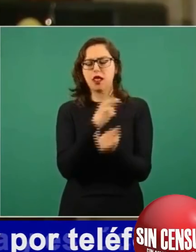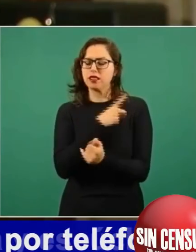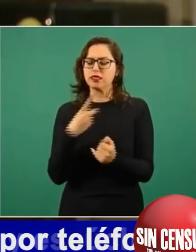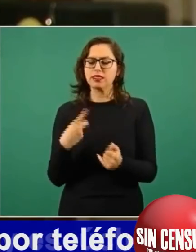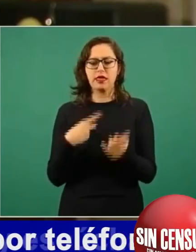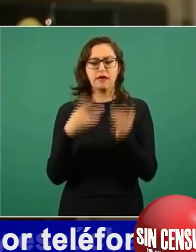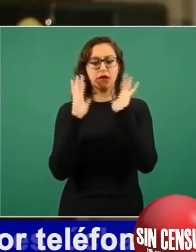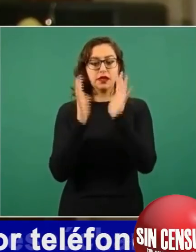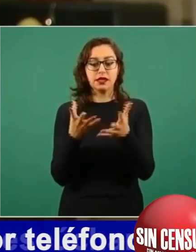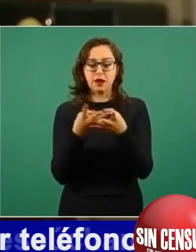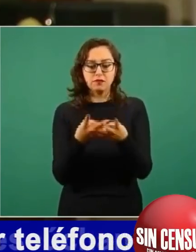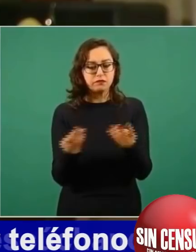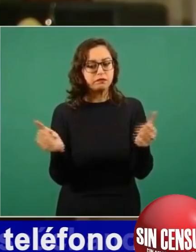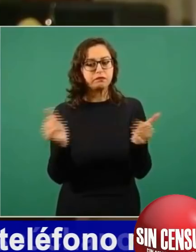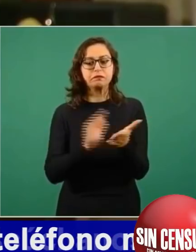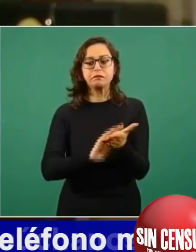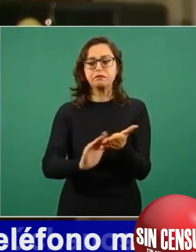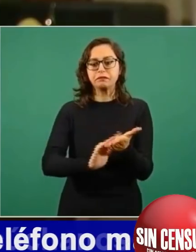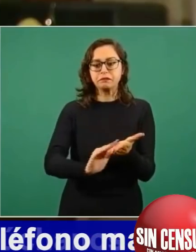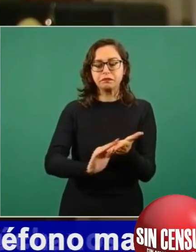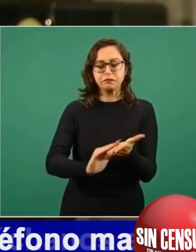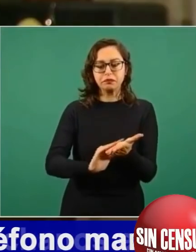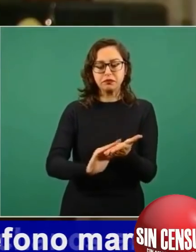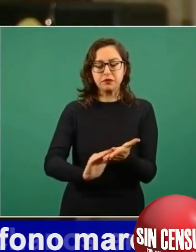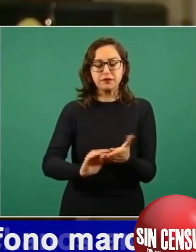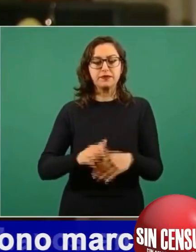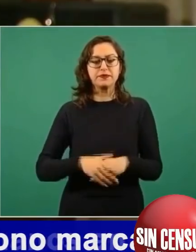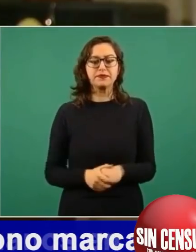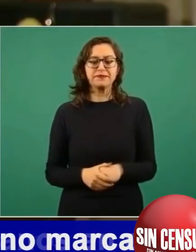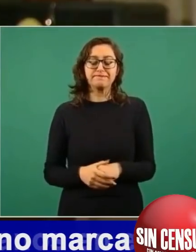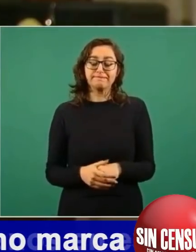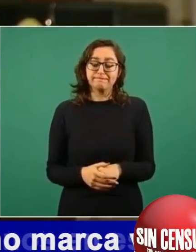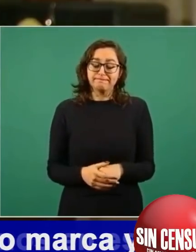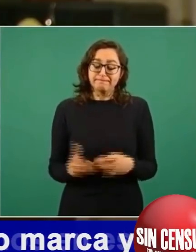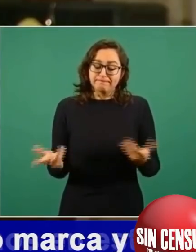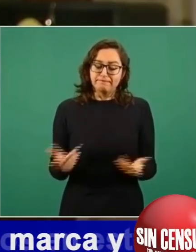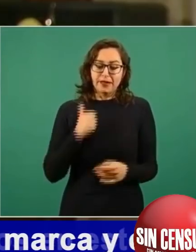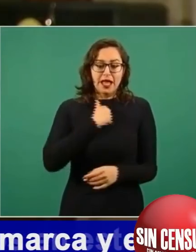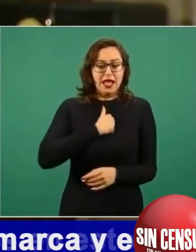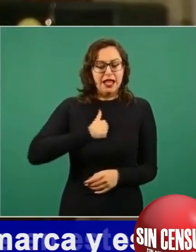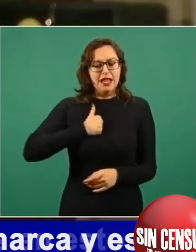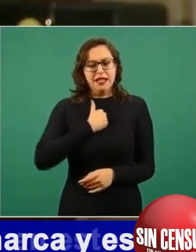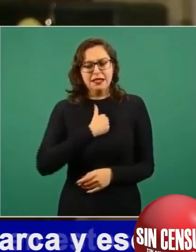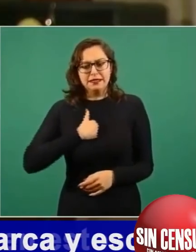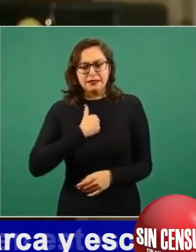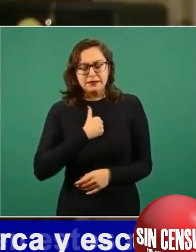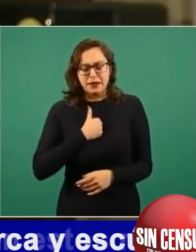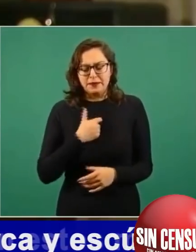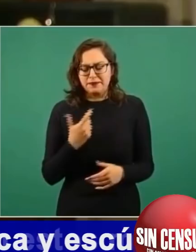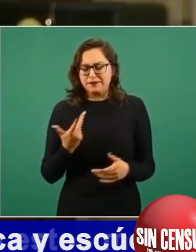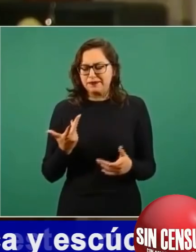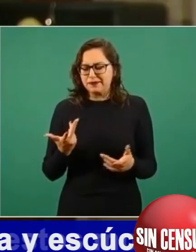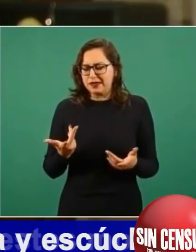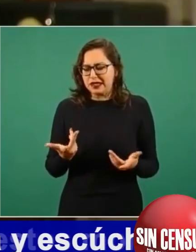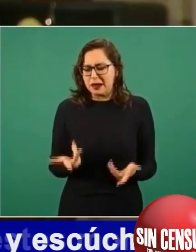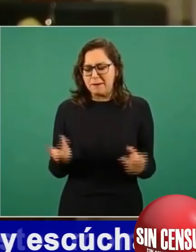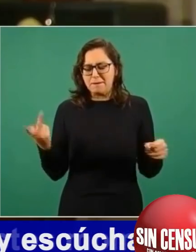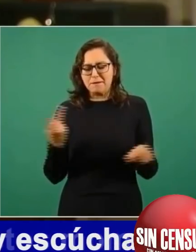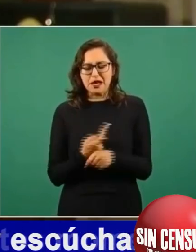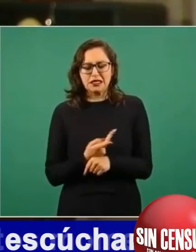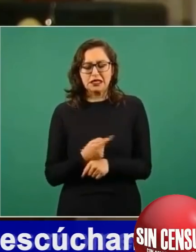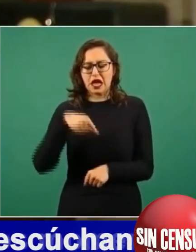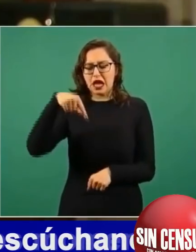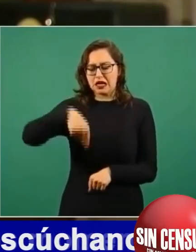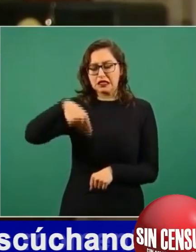la intención sería que pues, enfrentara los cargos por los que se le acusa aquí en